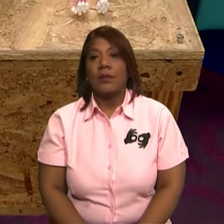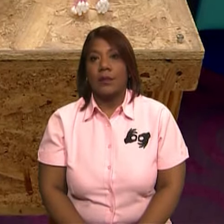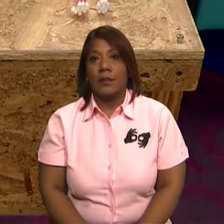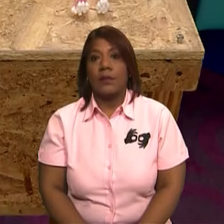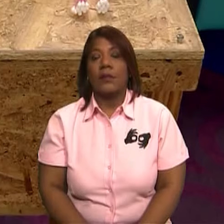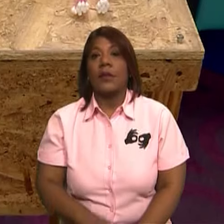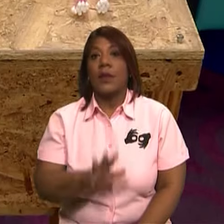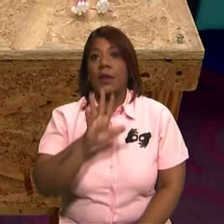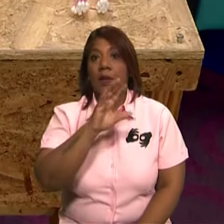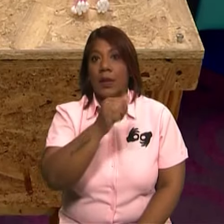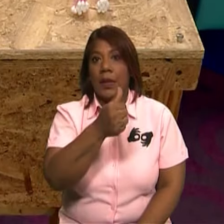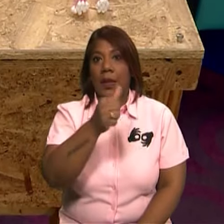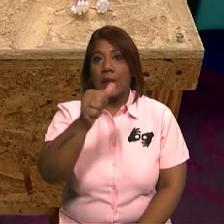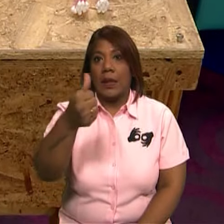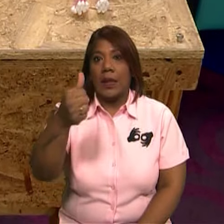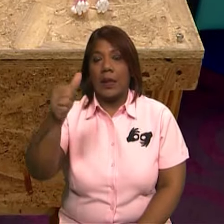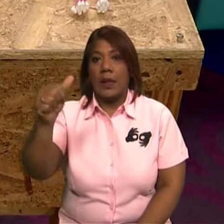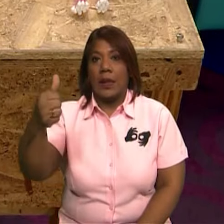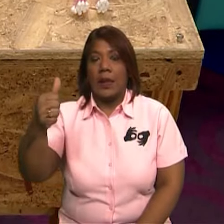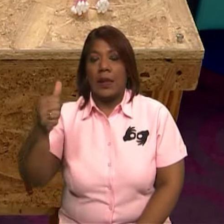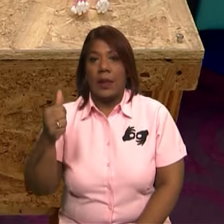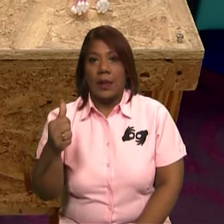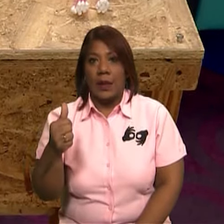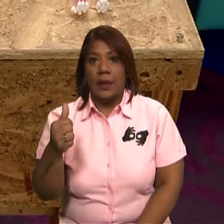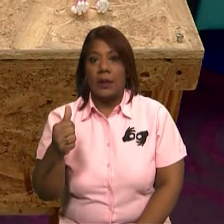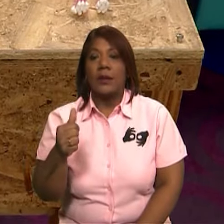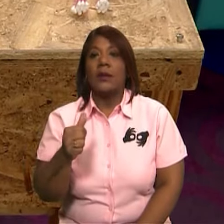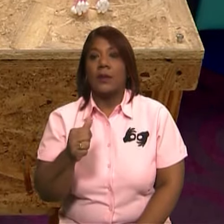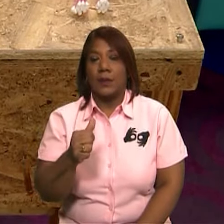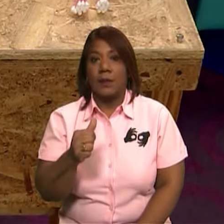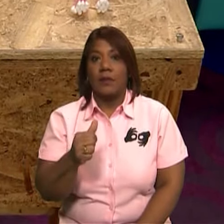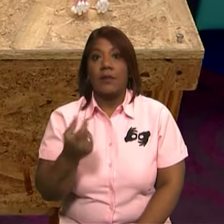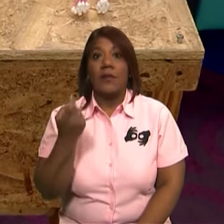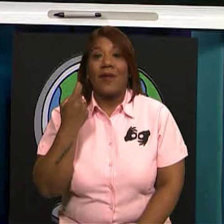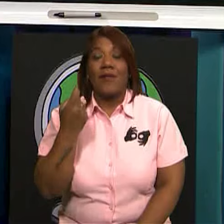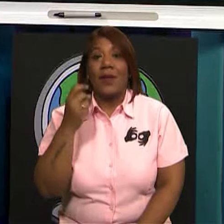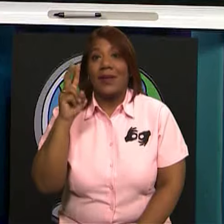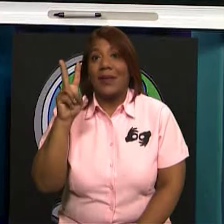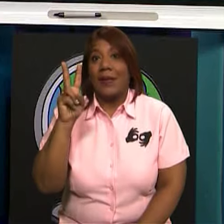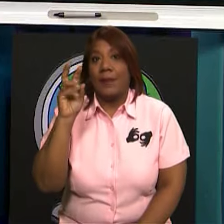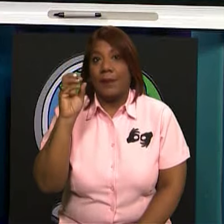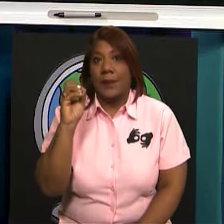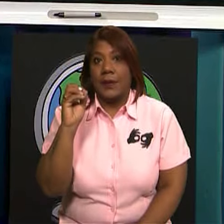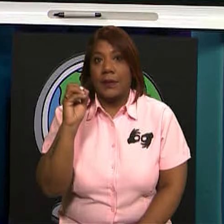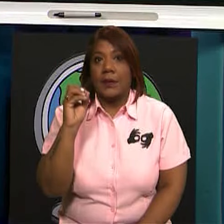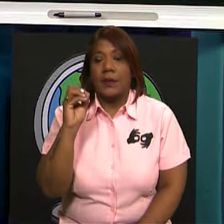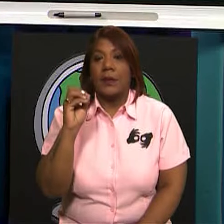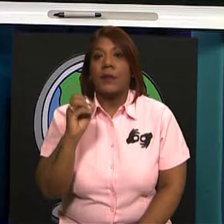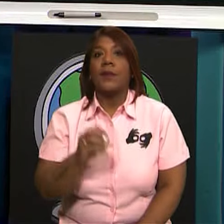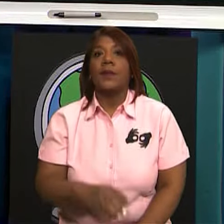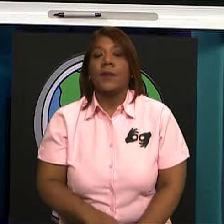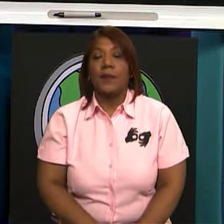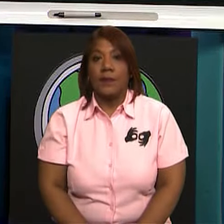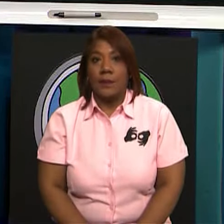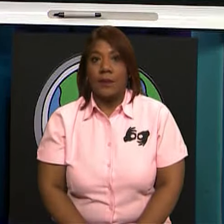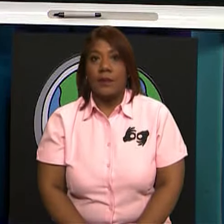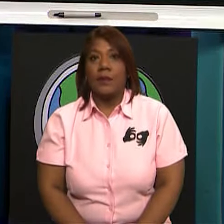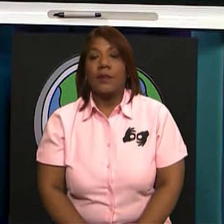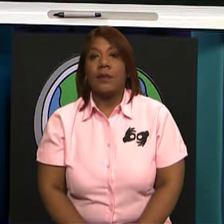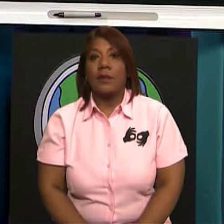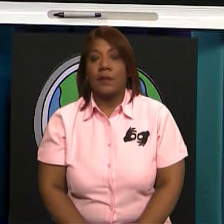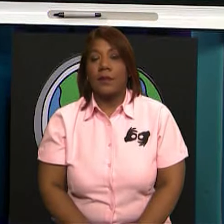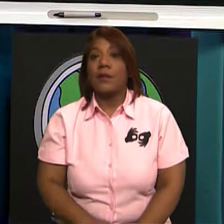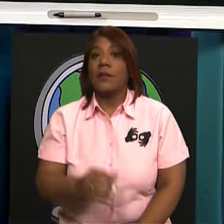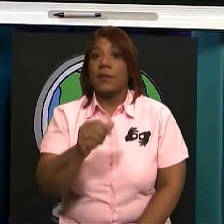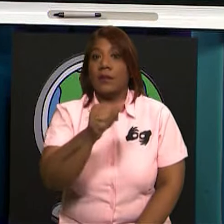qué manera podemos descomponer el número 70 al momento de dividirlo y que sea un poco más sencillo. En estos